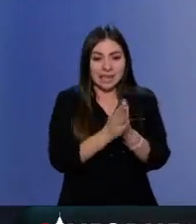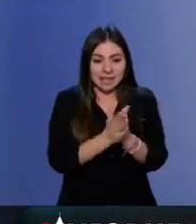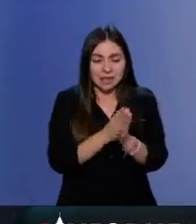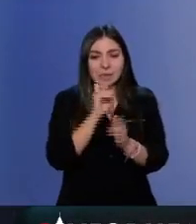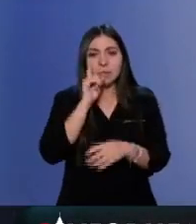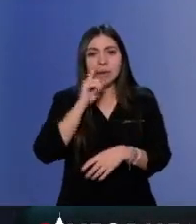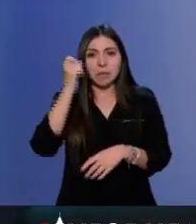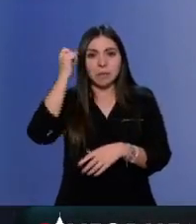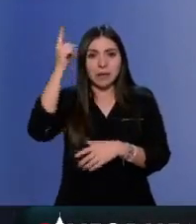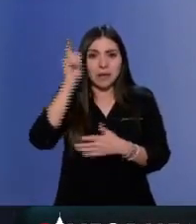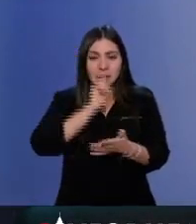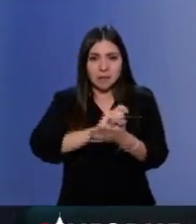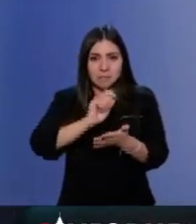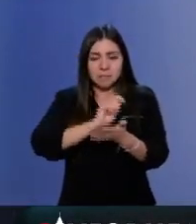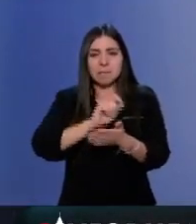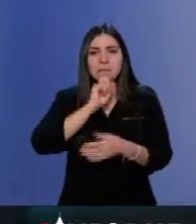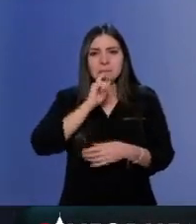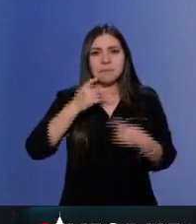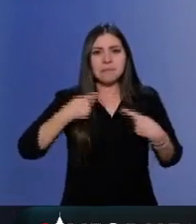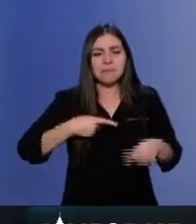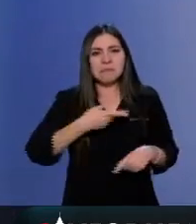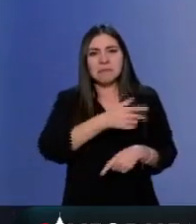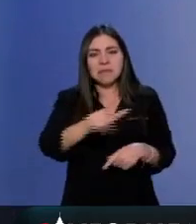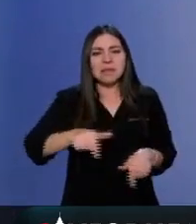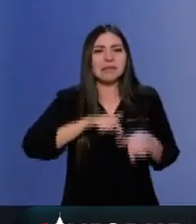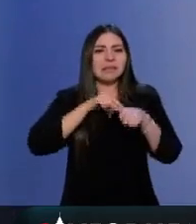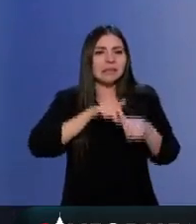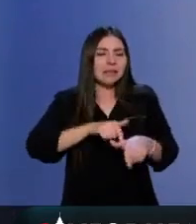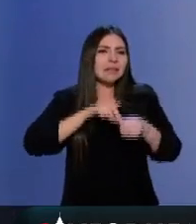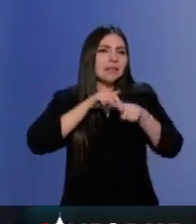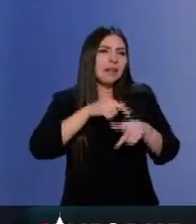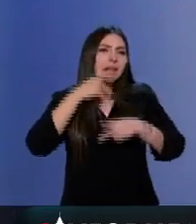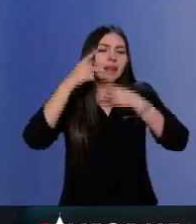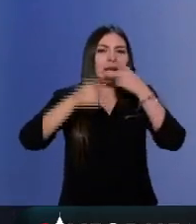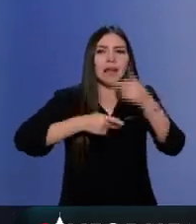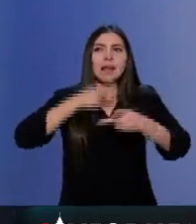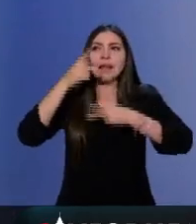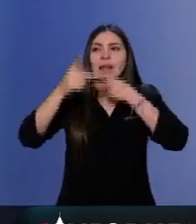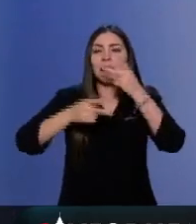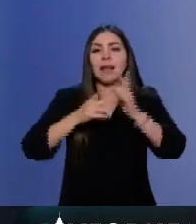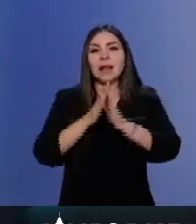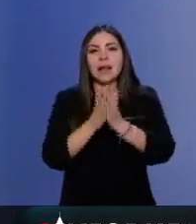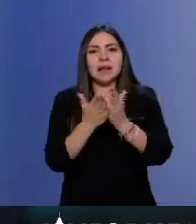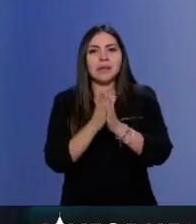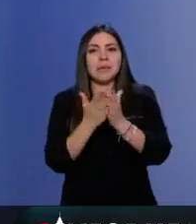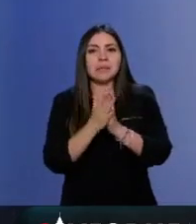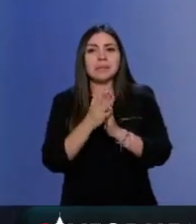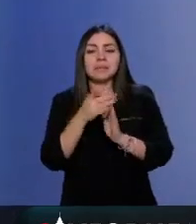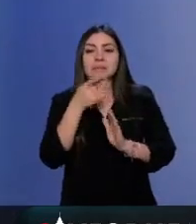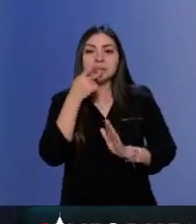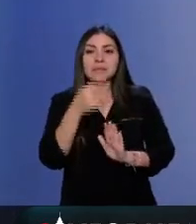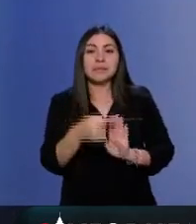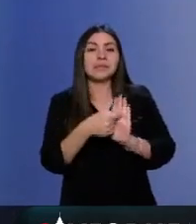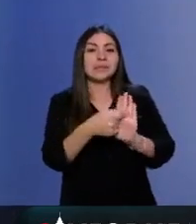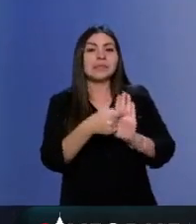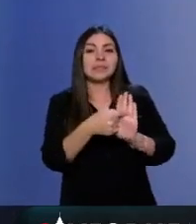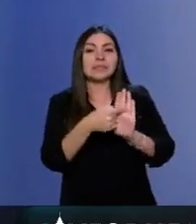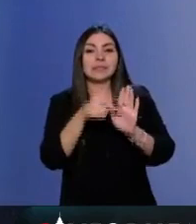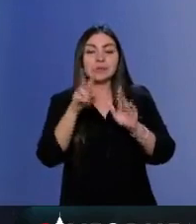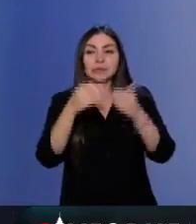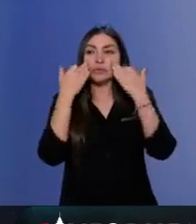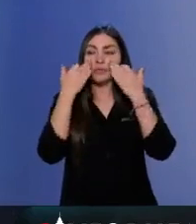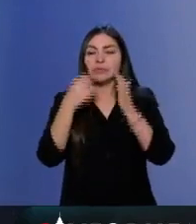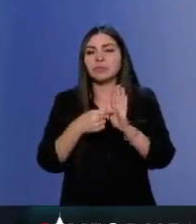ahora, hoy mismo, siguen haciendo alusión al libro como para decir, esto es una cosa